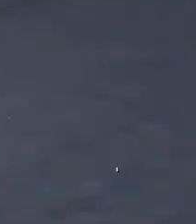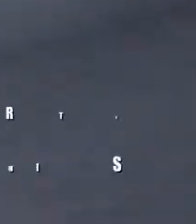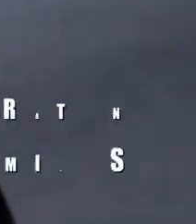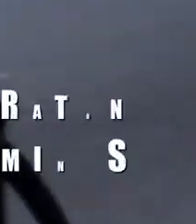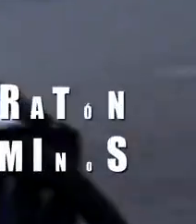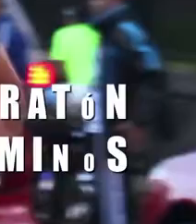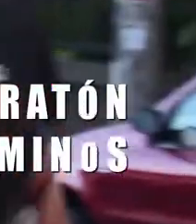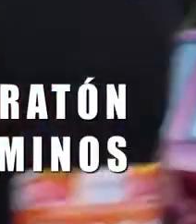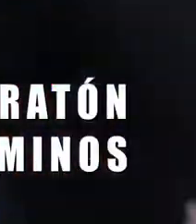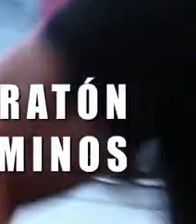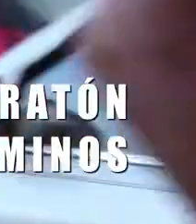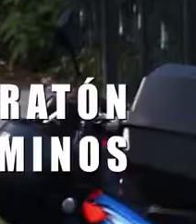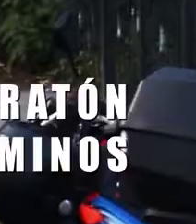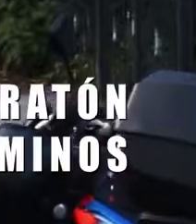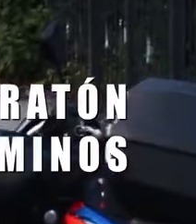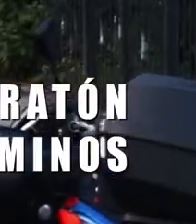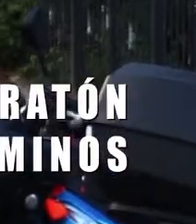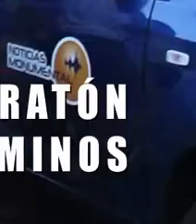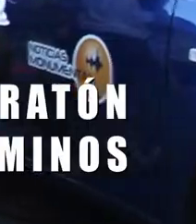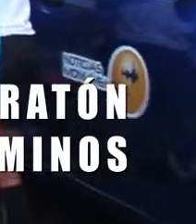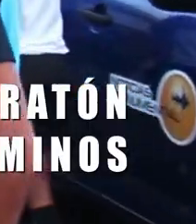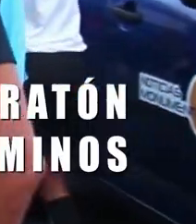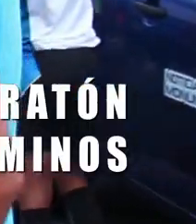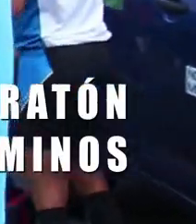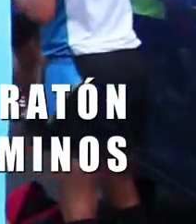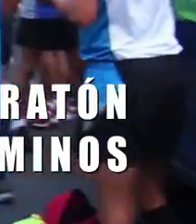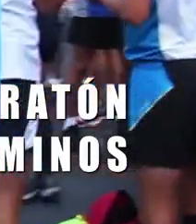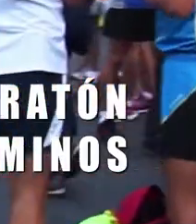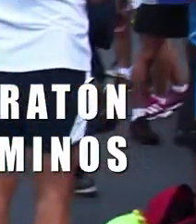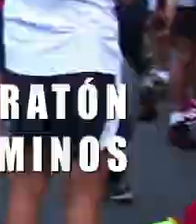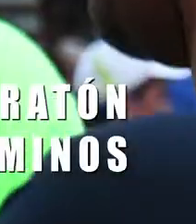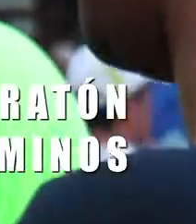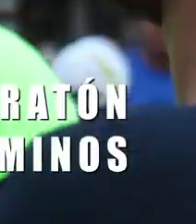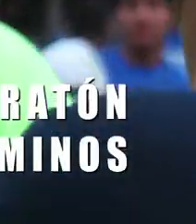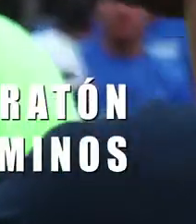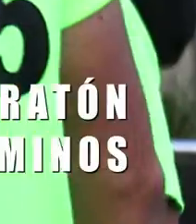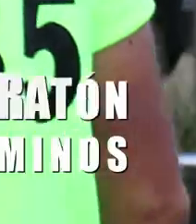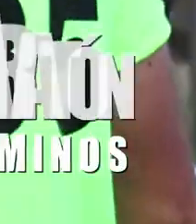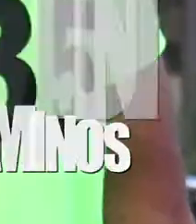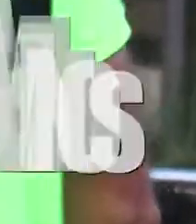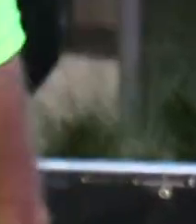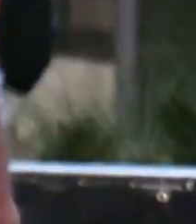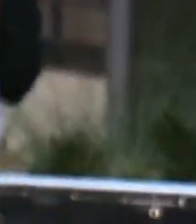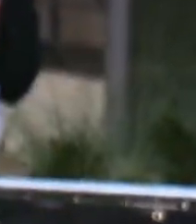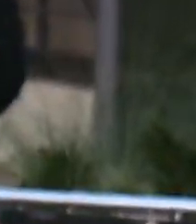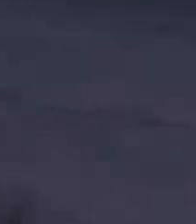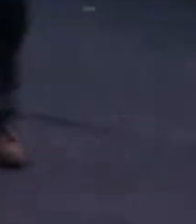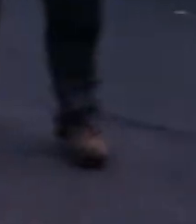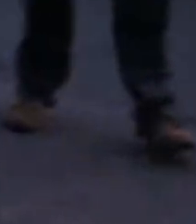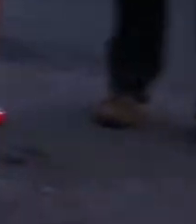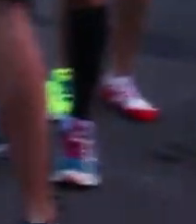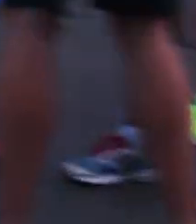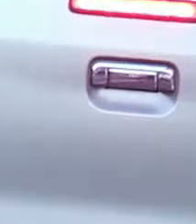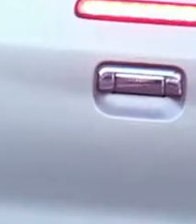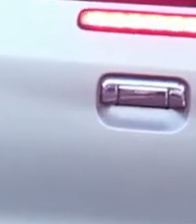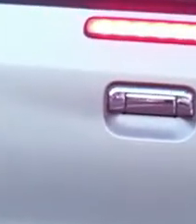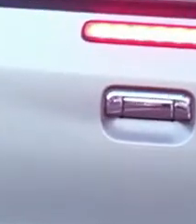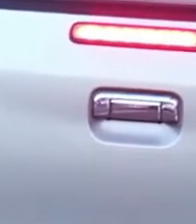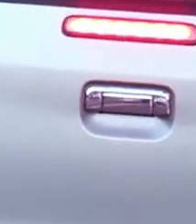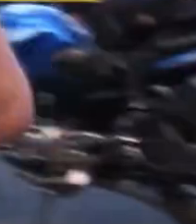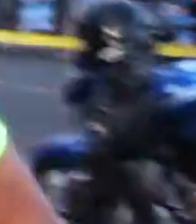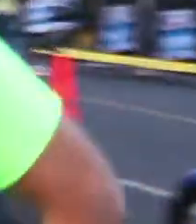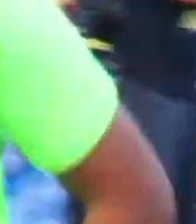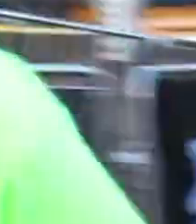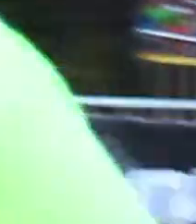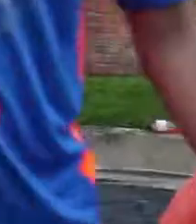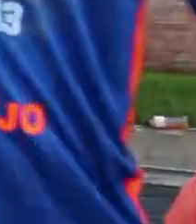Practicamos la ruta 2 veces, hicimos el ensayo de cómo vamos a correr. Vamos a ver cómo nos va a ir con el clima también, porque la carrera arranca un poco más tarde de